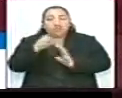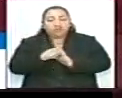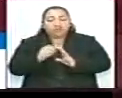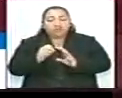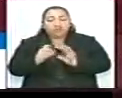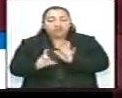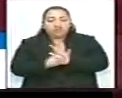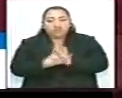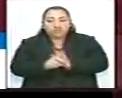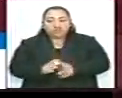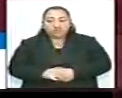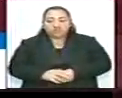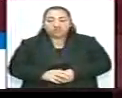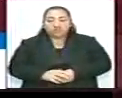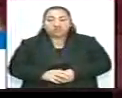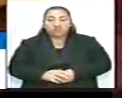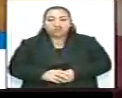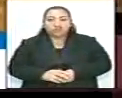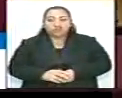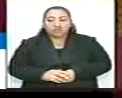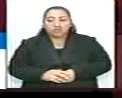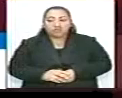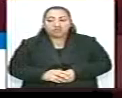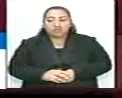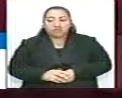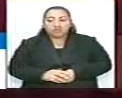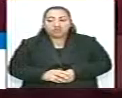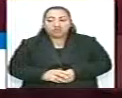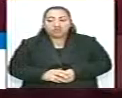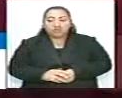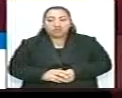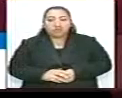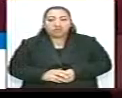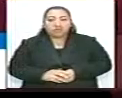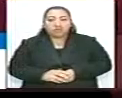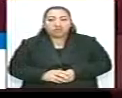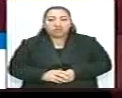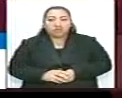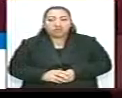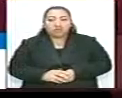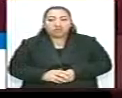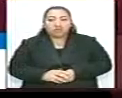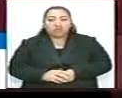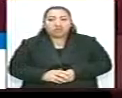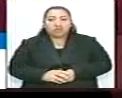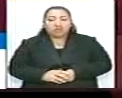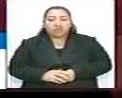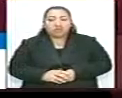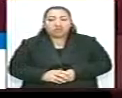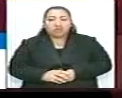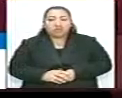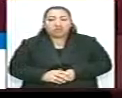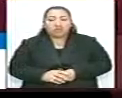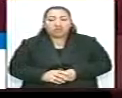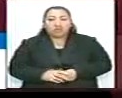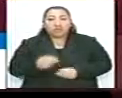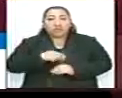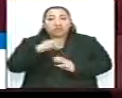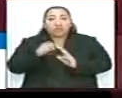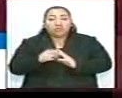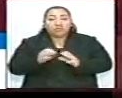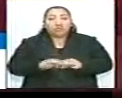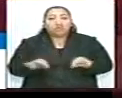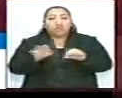ley. Tenemos un número importante de proyectos que todavía faltan dictaminar. En función al dictamen vamos a tener que priorizarlos para